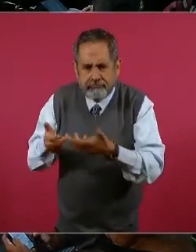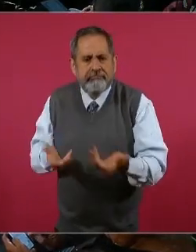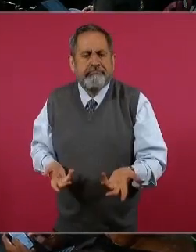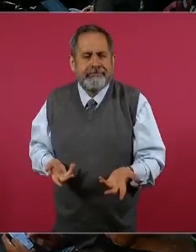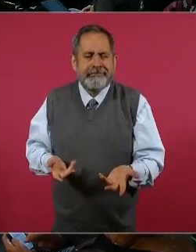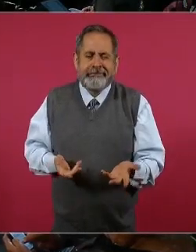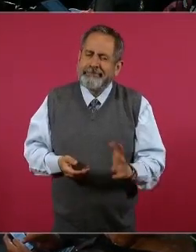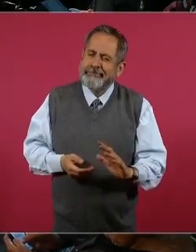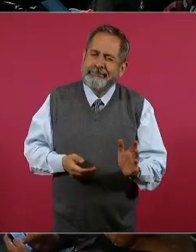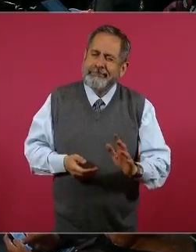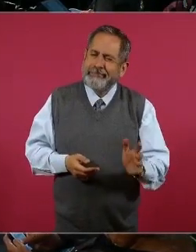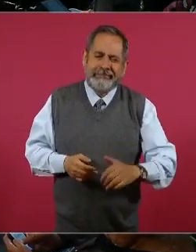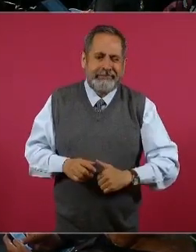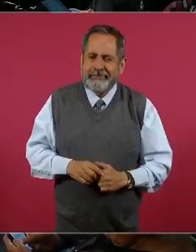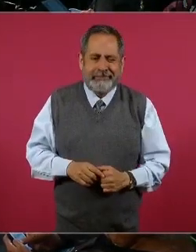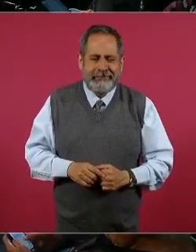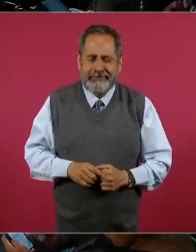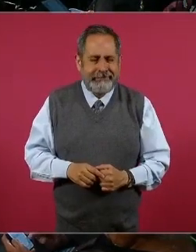Lo mismo en el caso